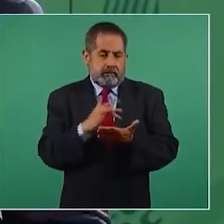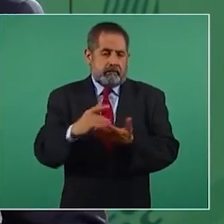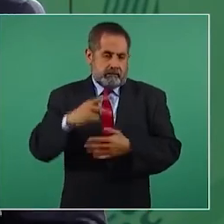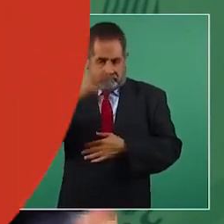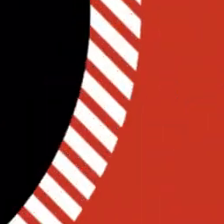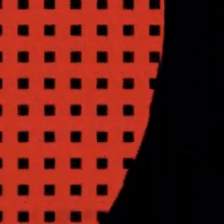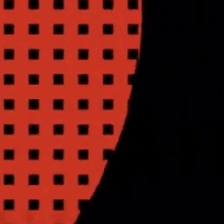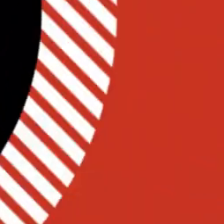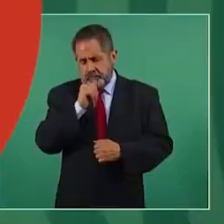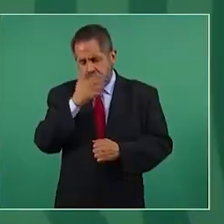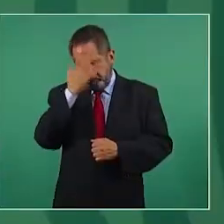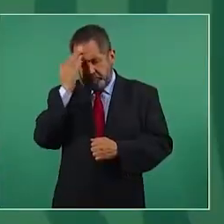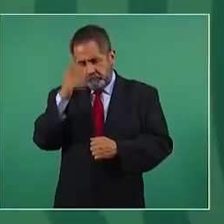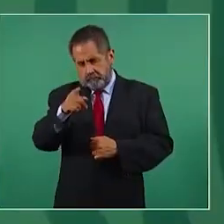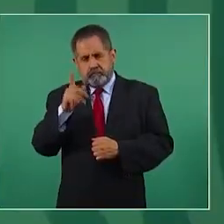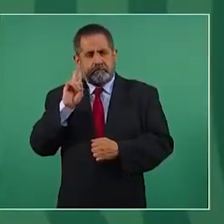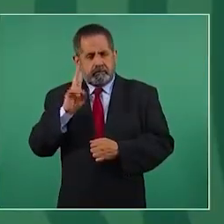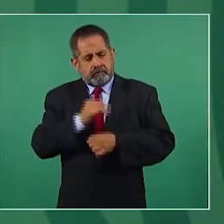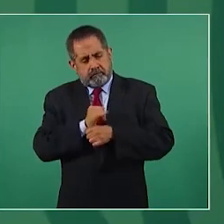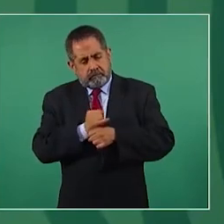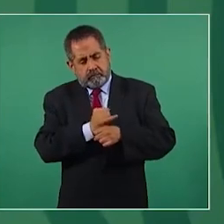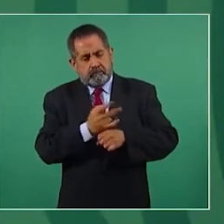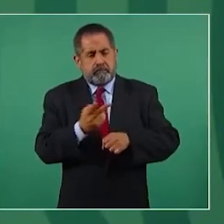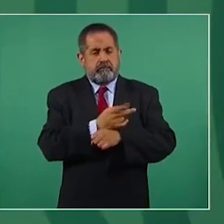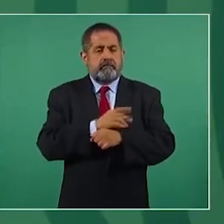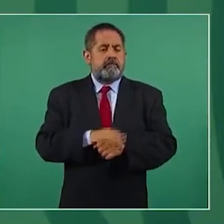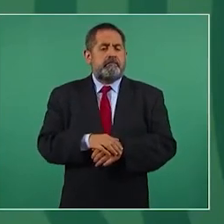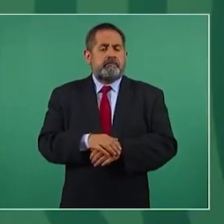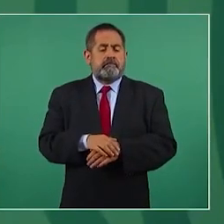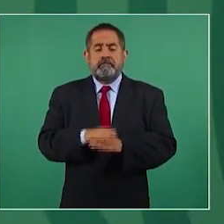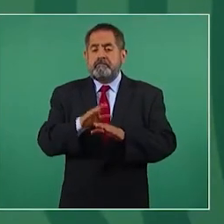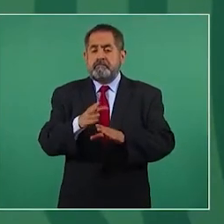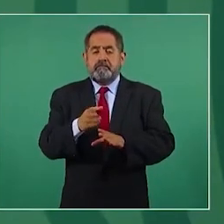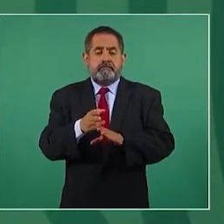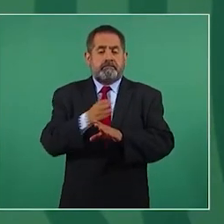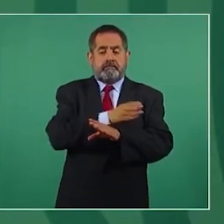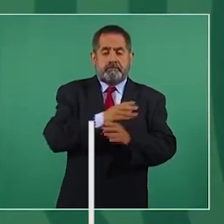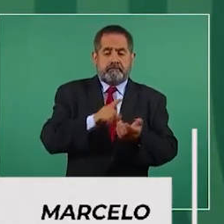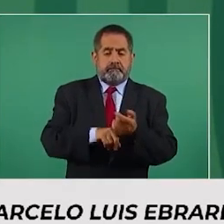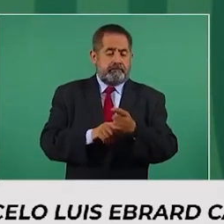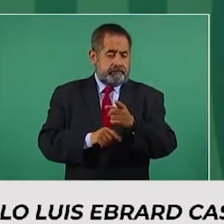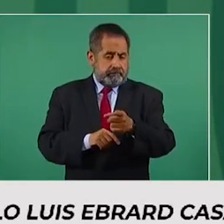protegió el consumo. Y en el caso de los